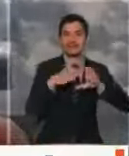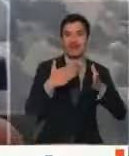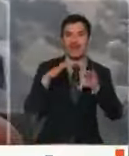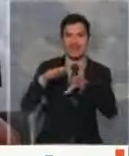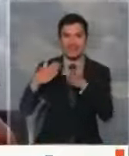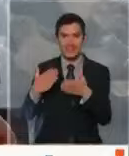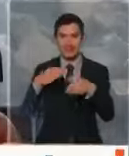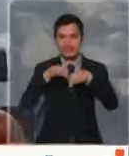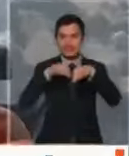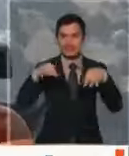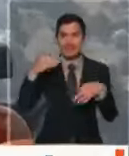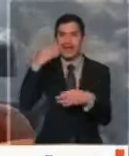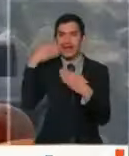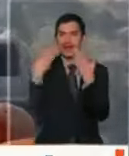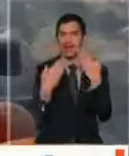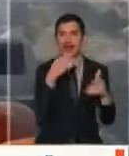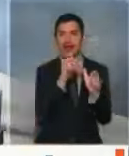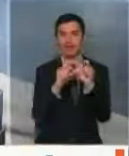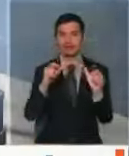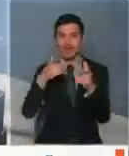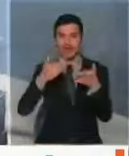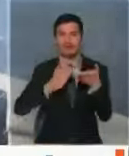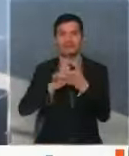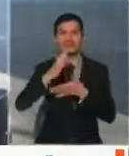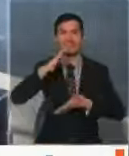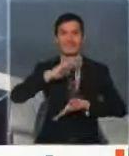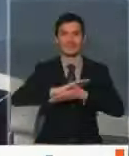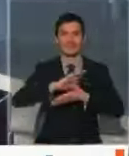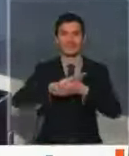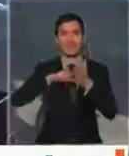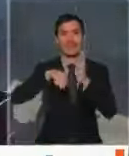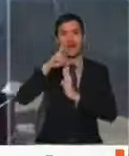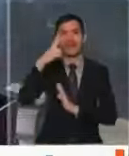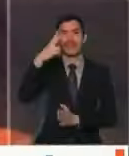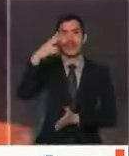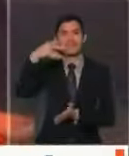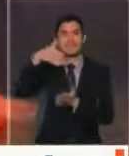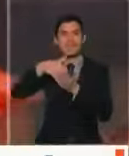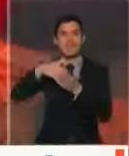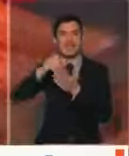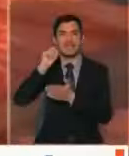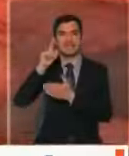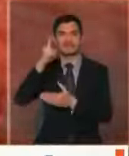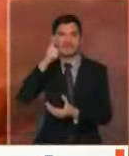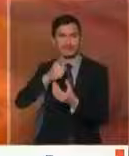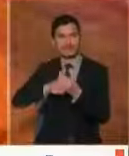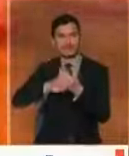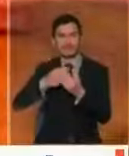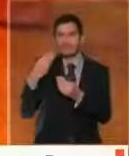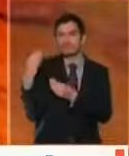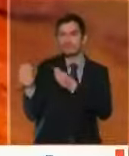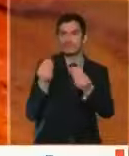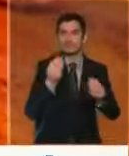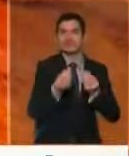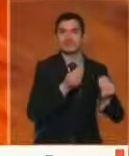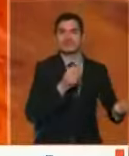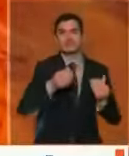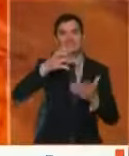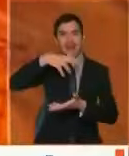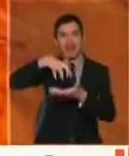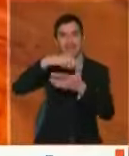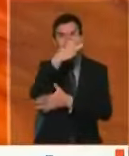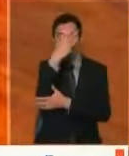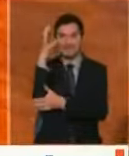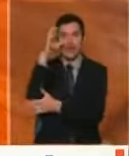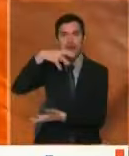para regalar a los visitantes comenzó la fiesta. Más de 2.000 choripanes se repartieron en la plaza de la comuna. Hay buena